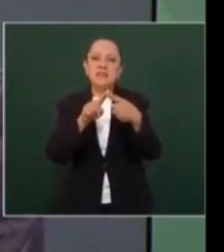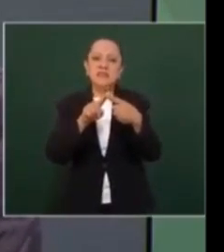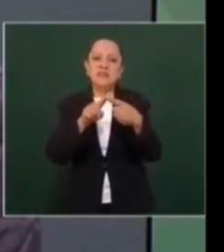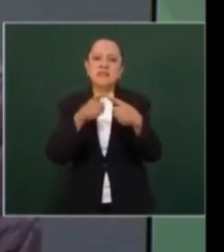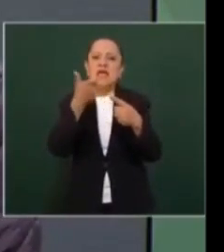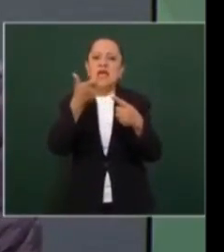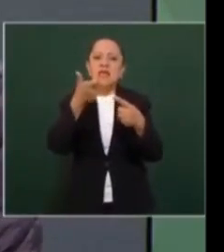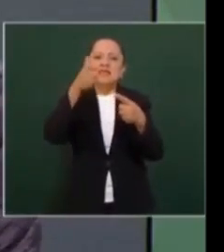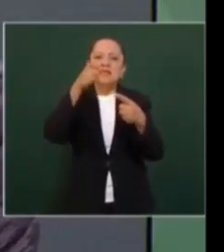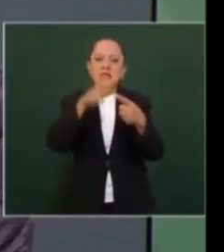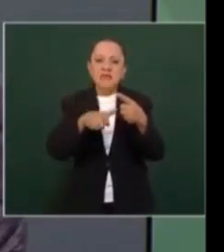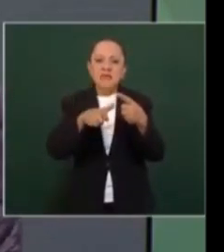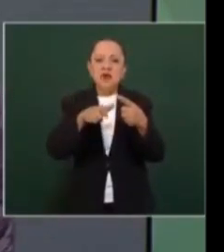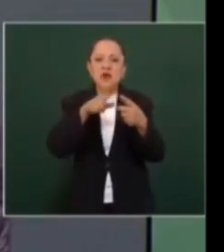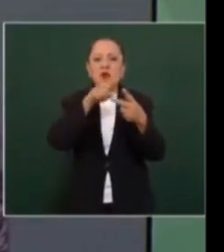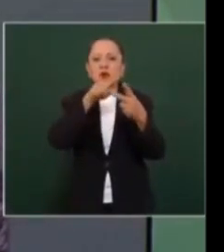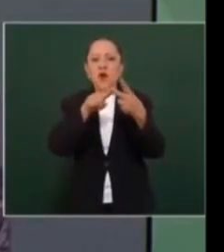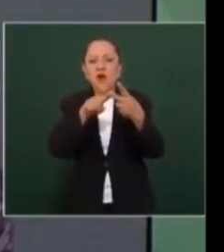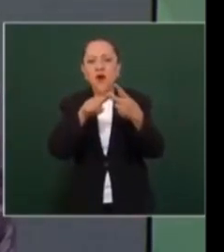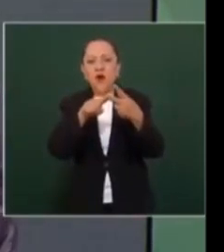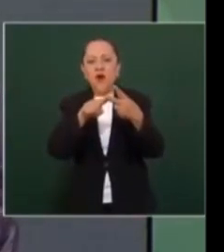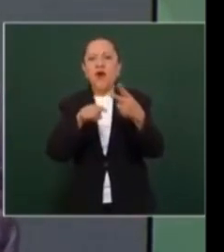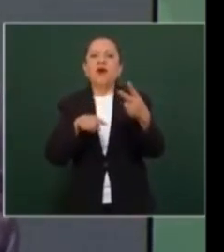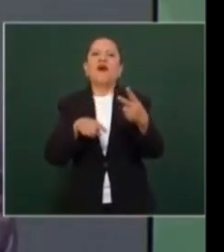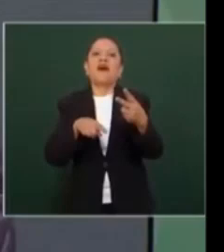y la Secretaría de Energía. No.